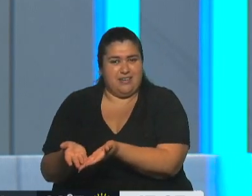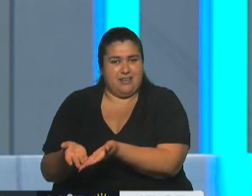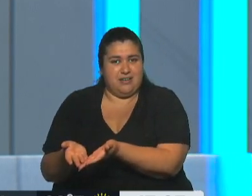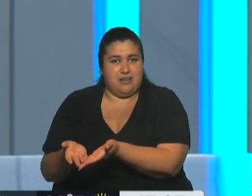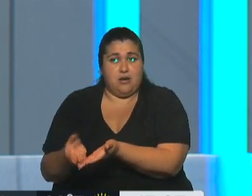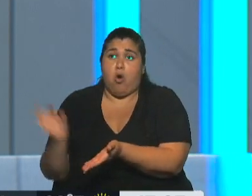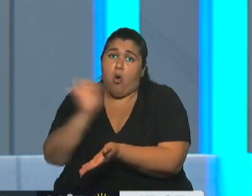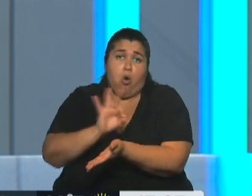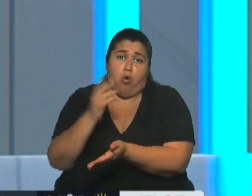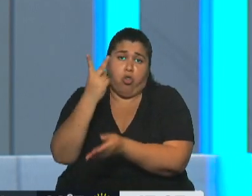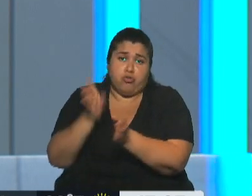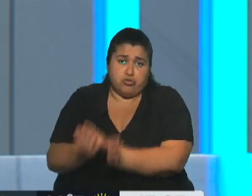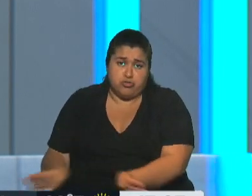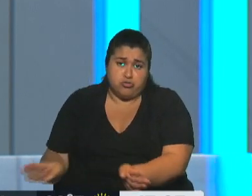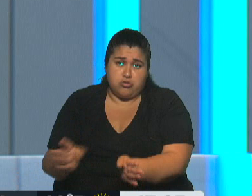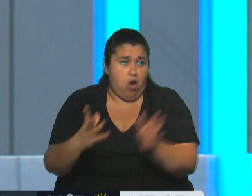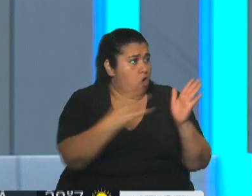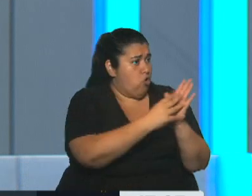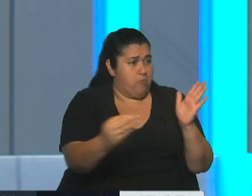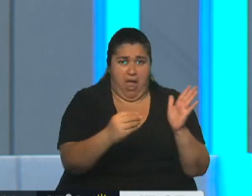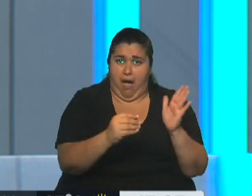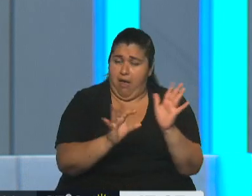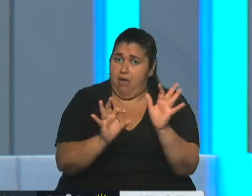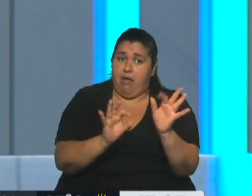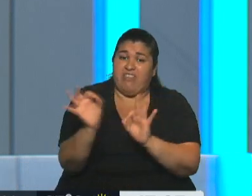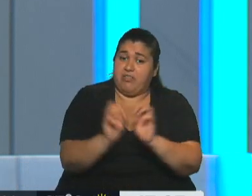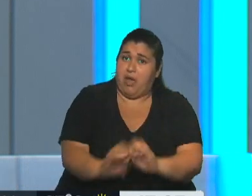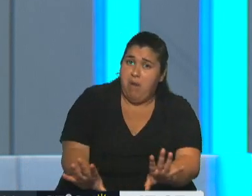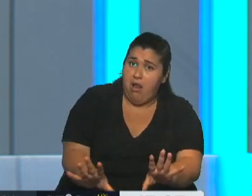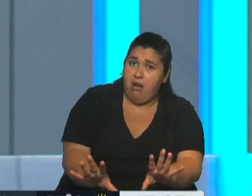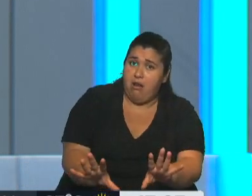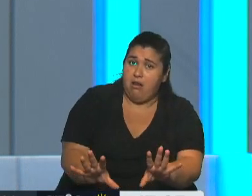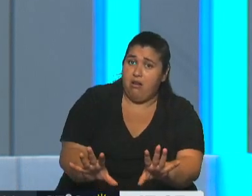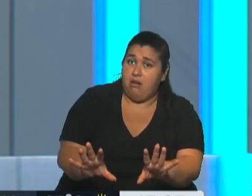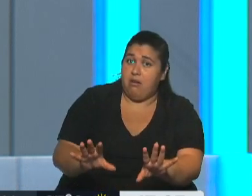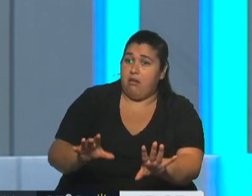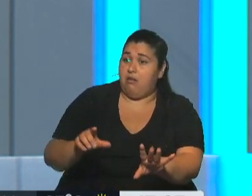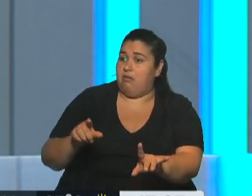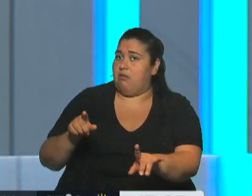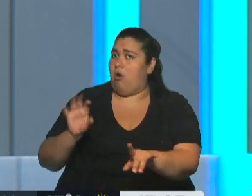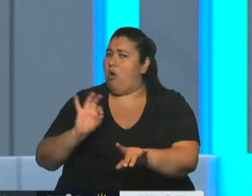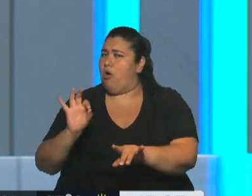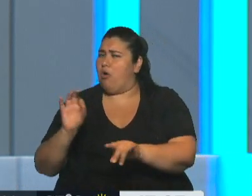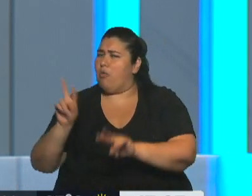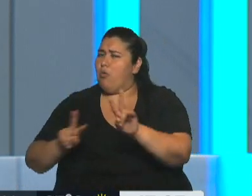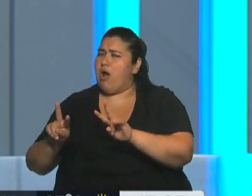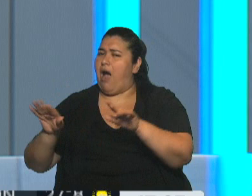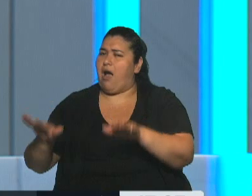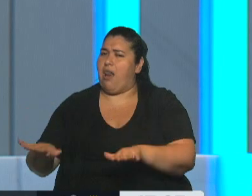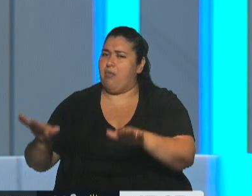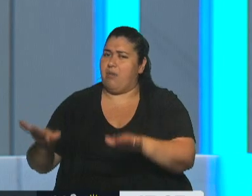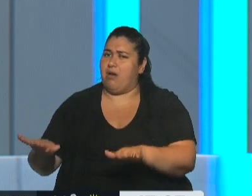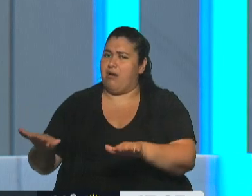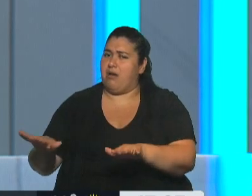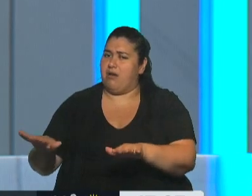calma, pero donde más o menos todo siga con algunos cambios. Pero también puede darse esa situación porque